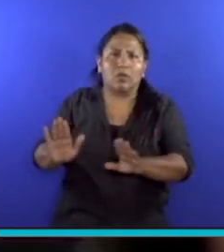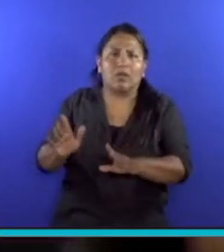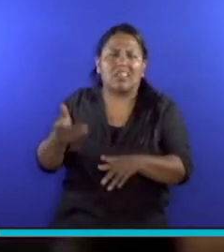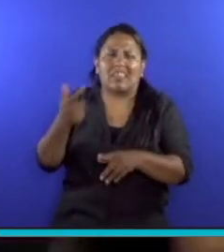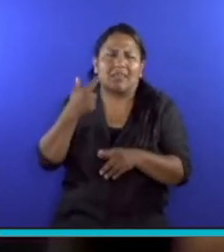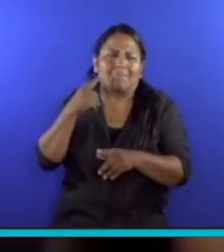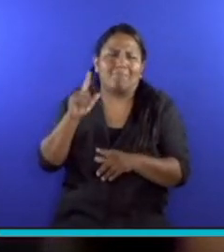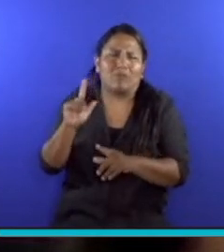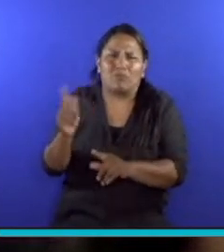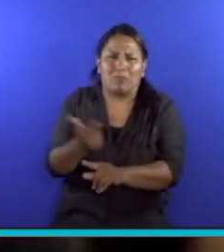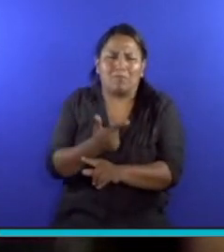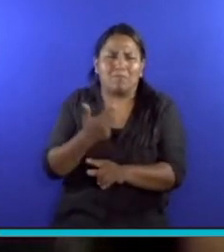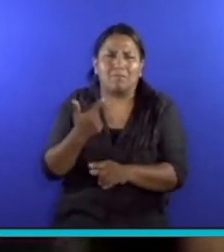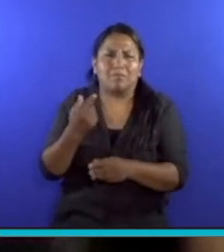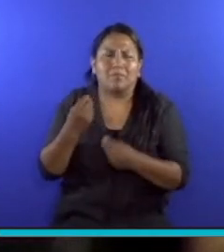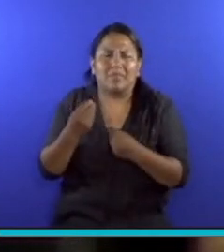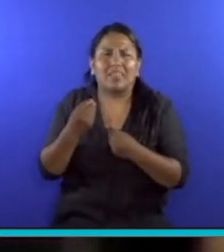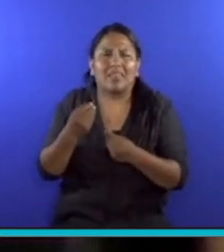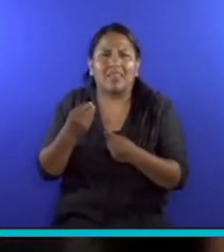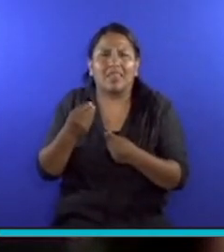dejó